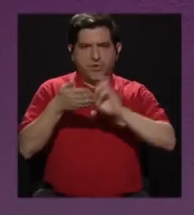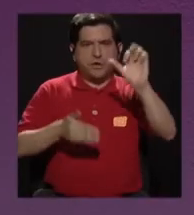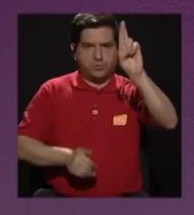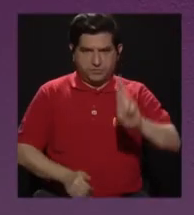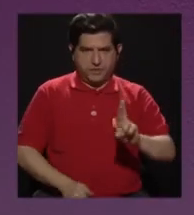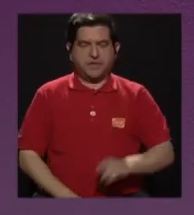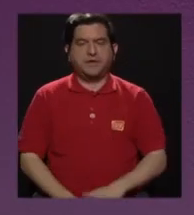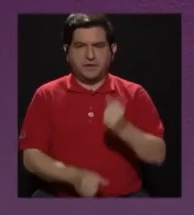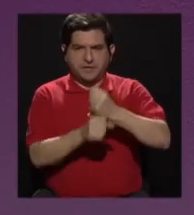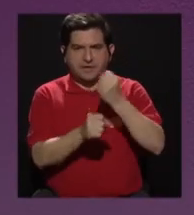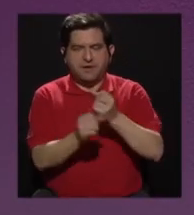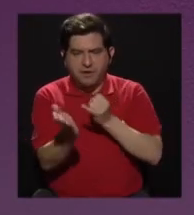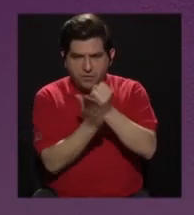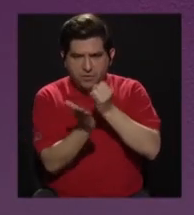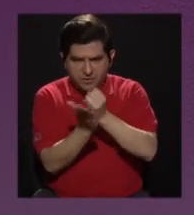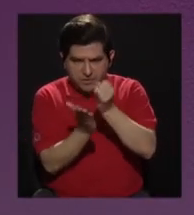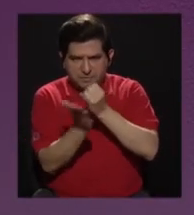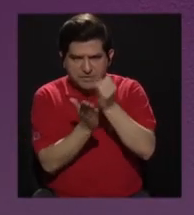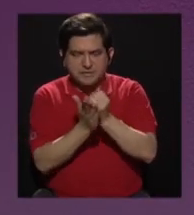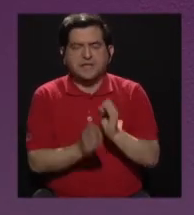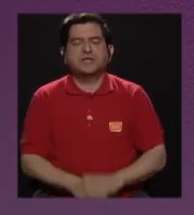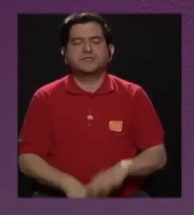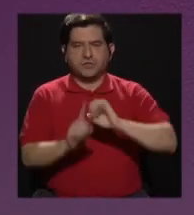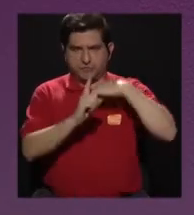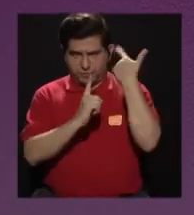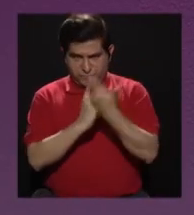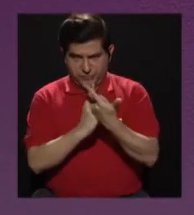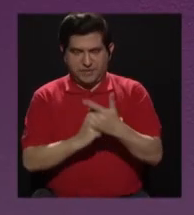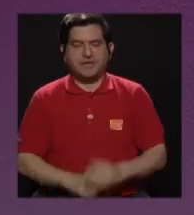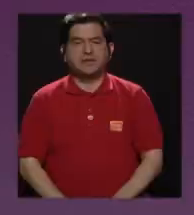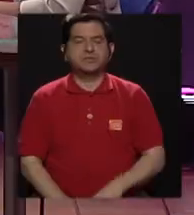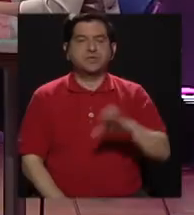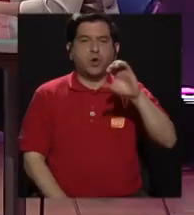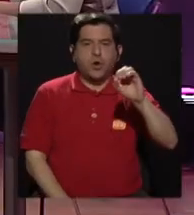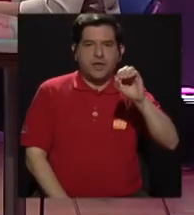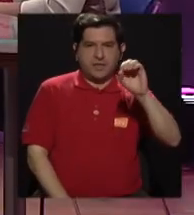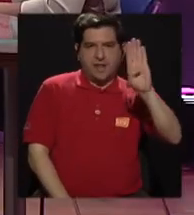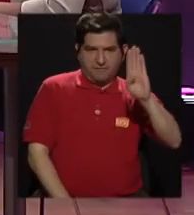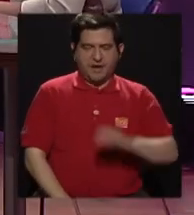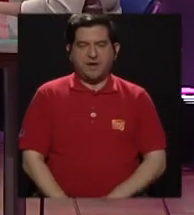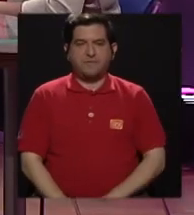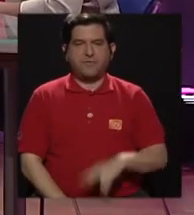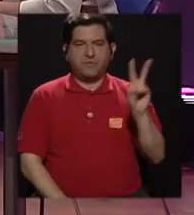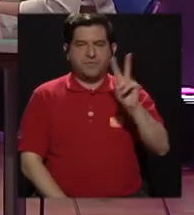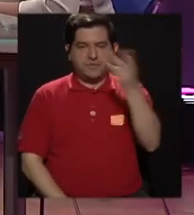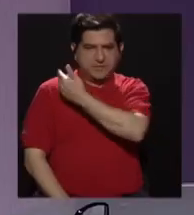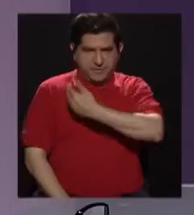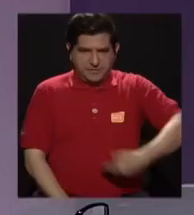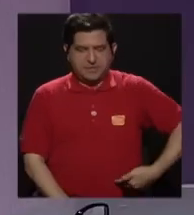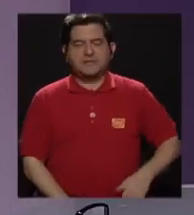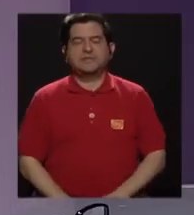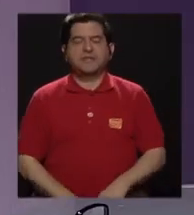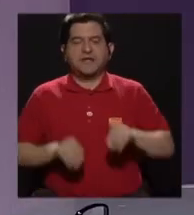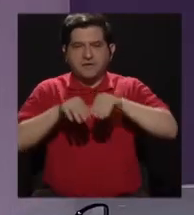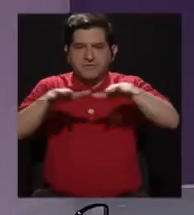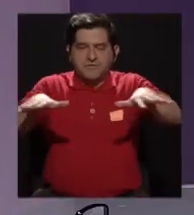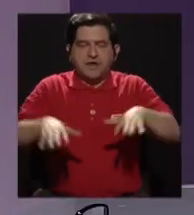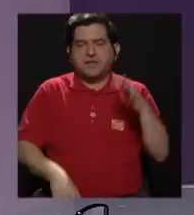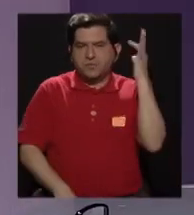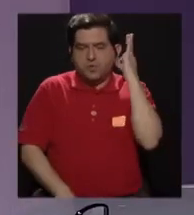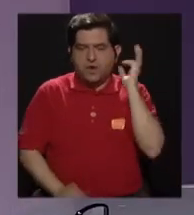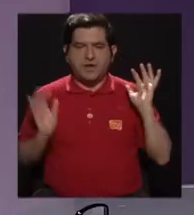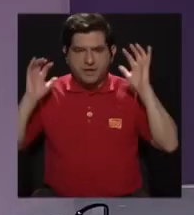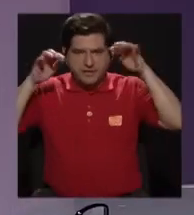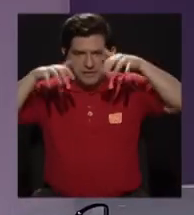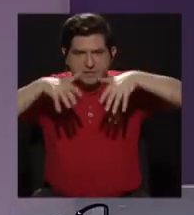Rica, trabaja en el Instituto de Investigaciones Sociales, y Olinda Bravo, vicepresidenta de la Red de Mujeres Migrantes Nicaragüenses.